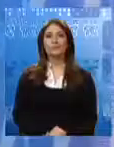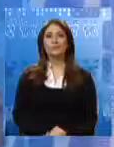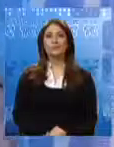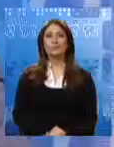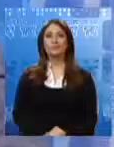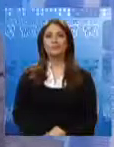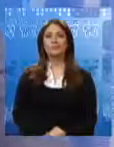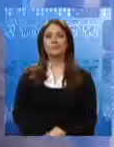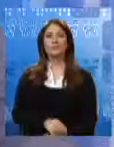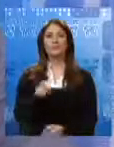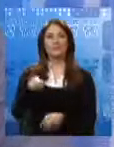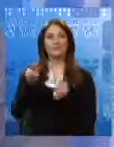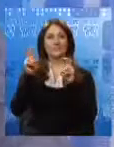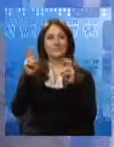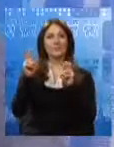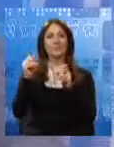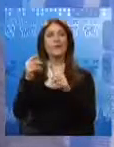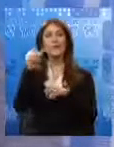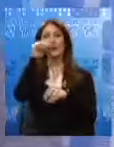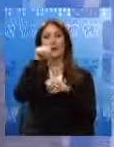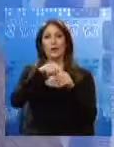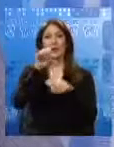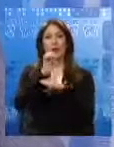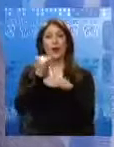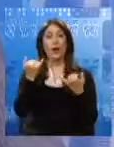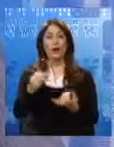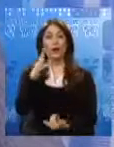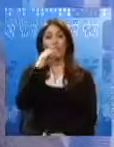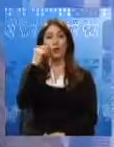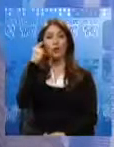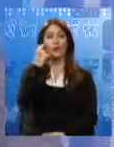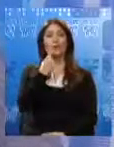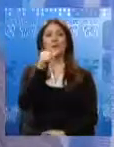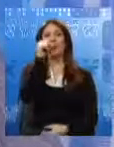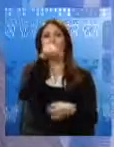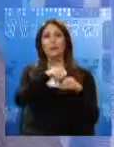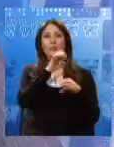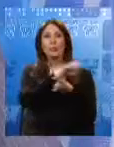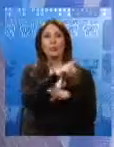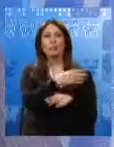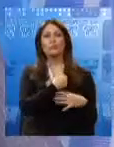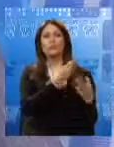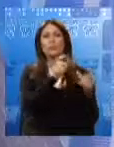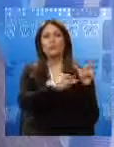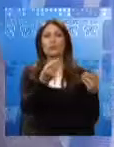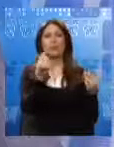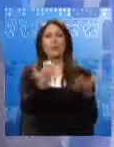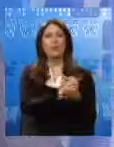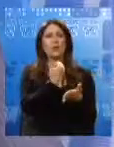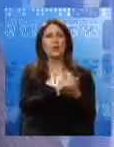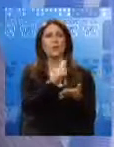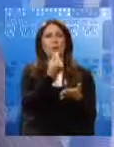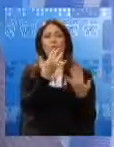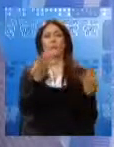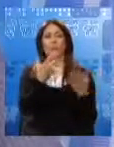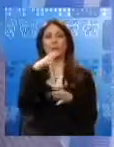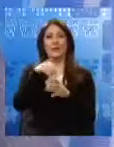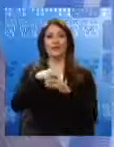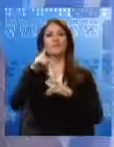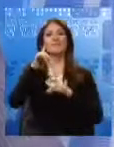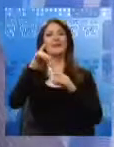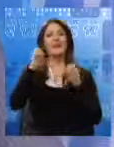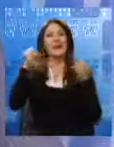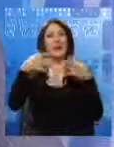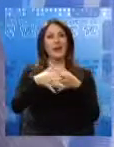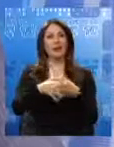y respecto al tema de corrosión empezó el jugador de presidente rafael correa en el último enlace sabatino el 2016 realizado en salina provincias de ande